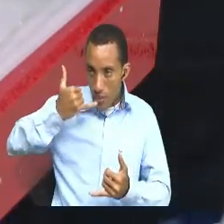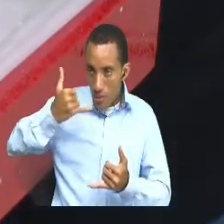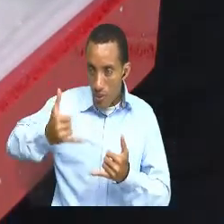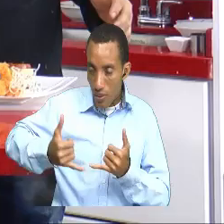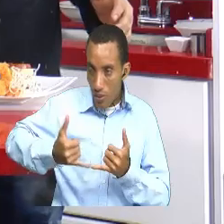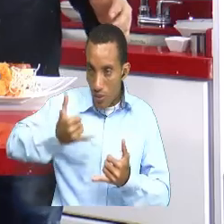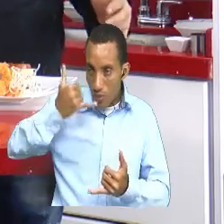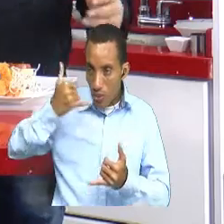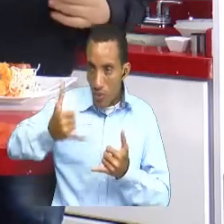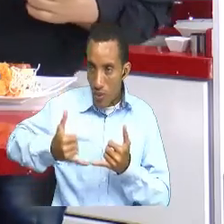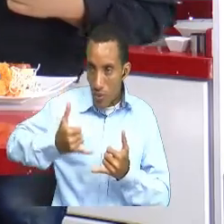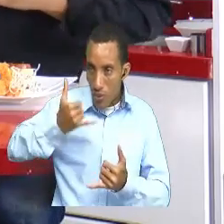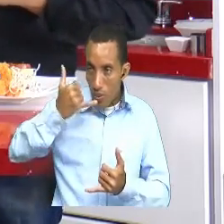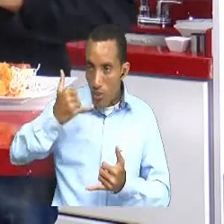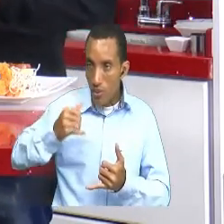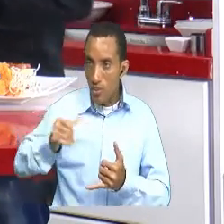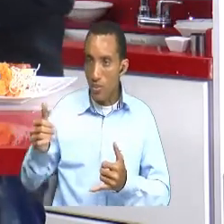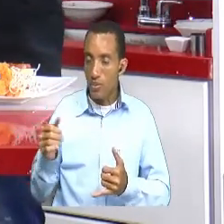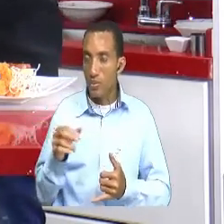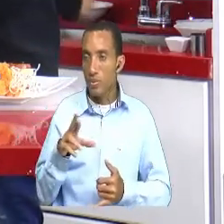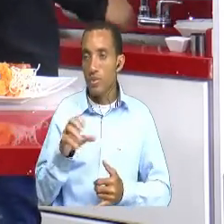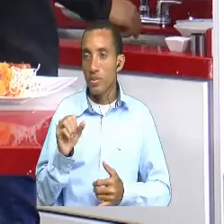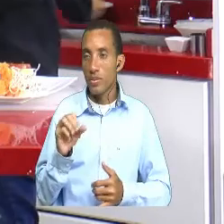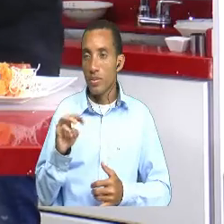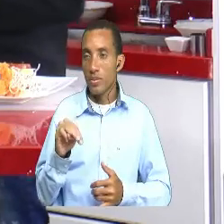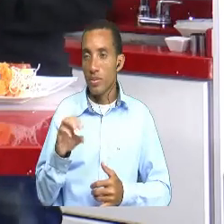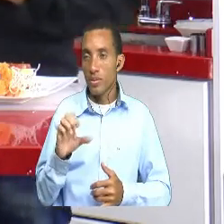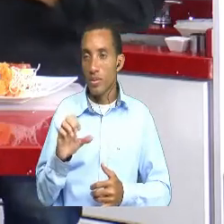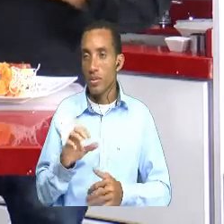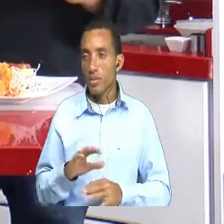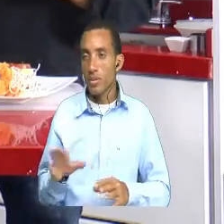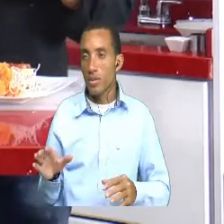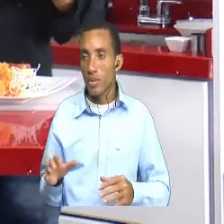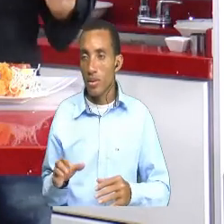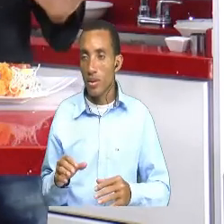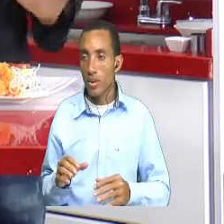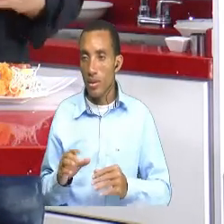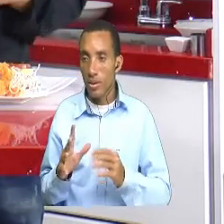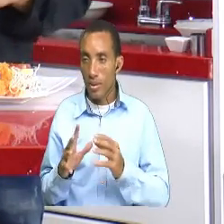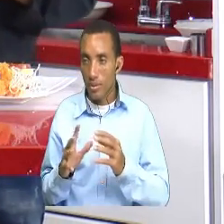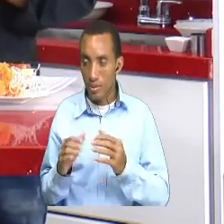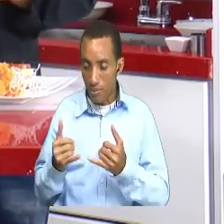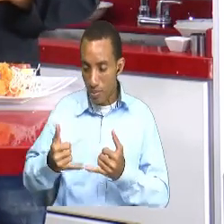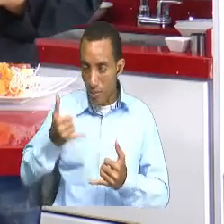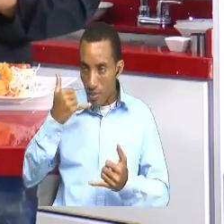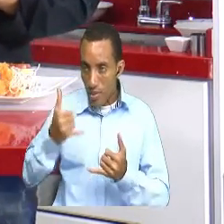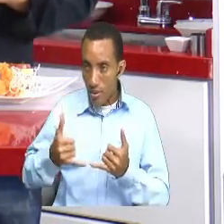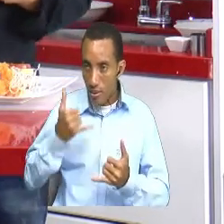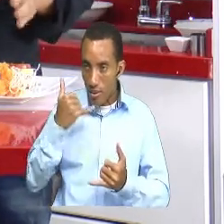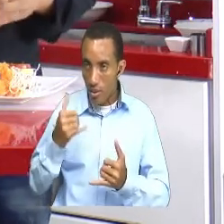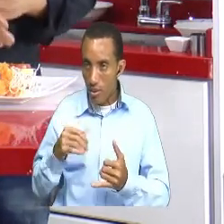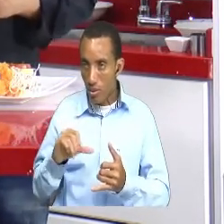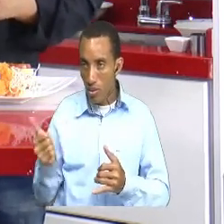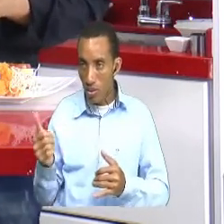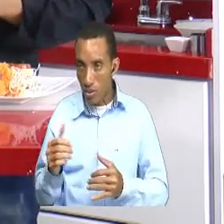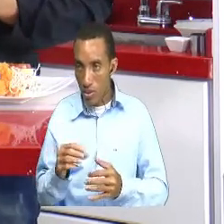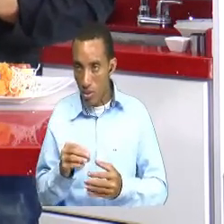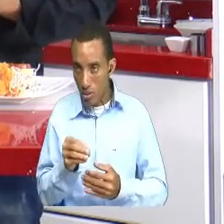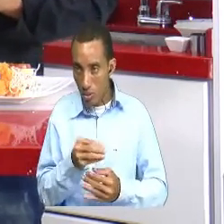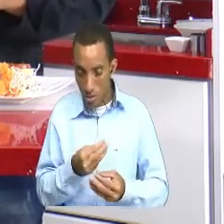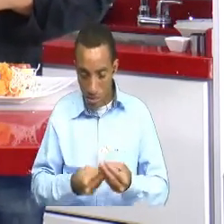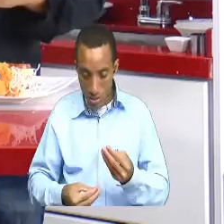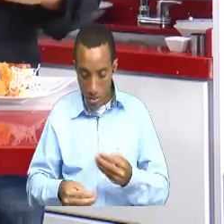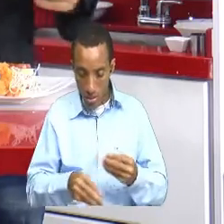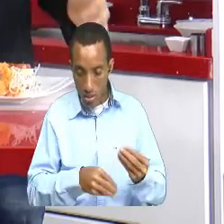lítica de nuestro ramo el ramo con esa pasta que se hace nosotros hacemos otros procesos para que se vea de esta